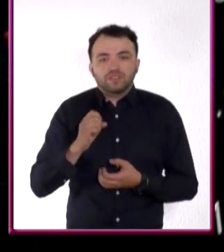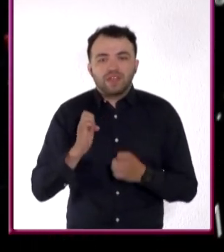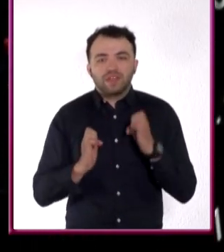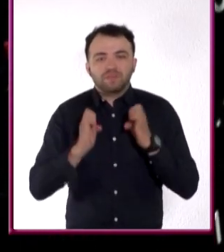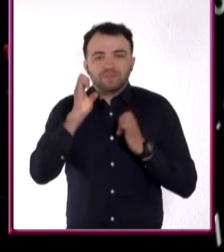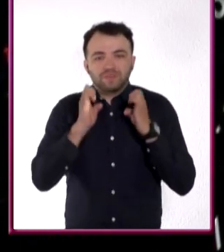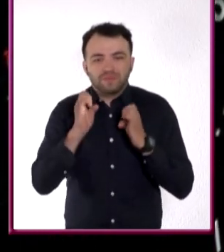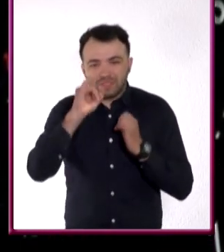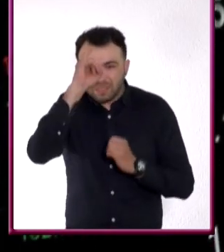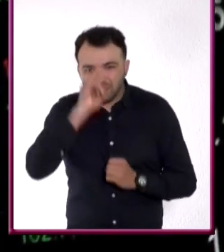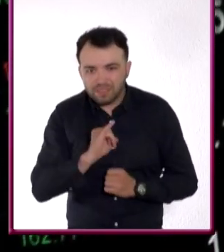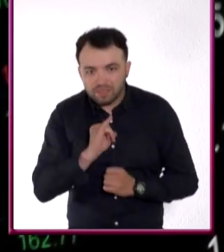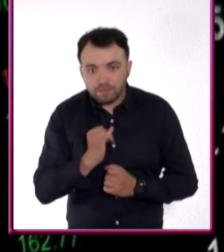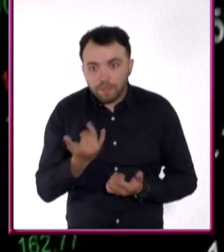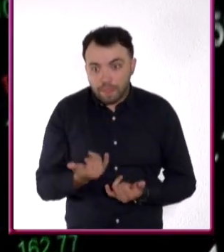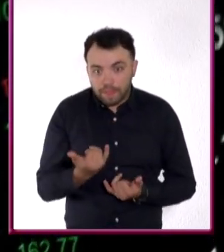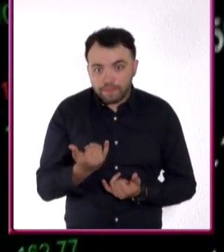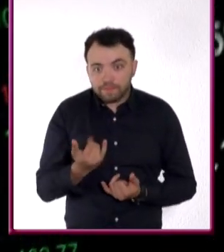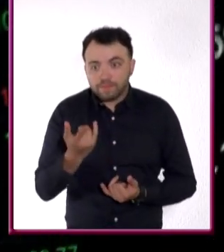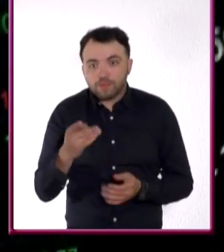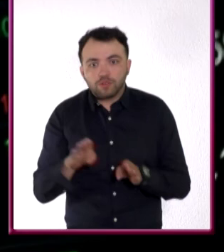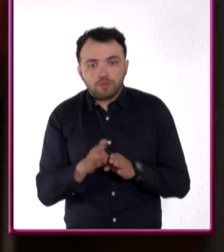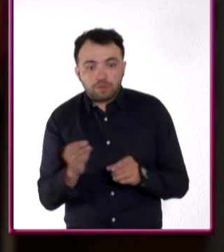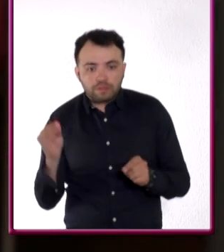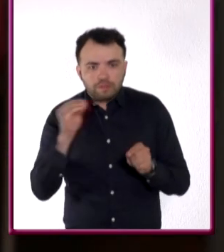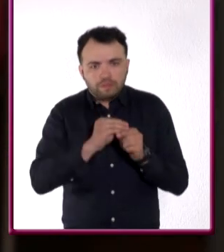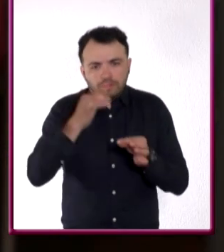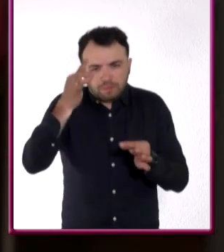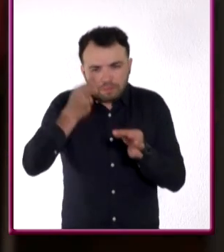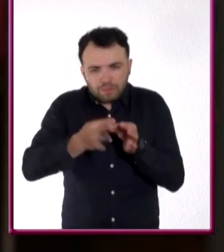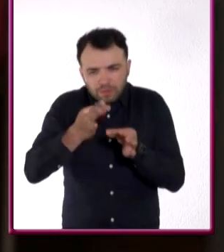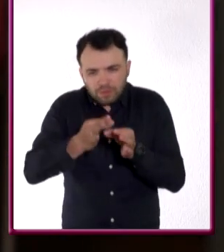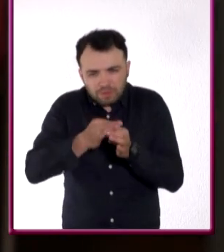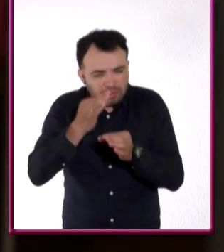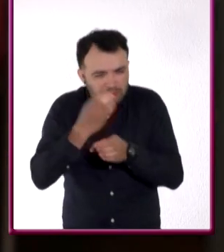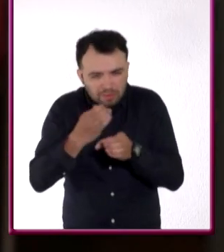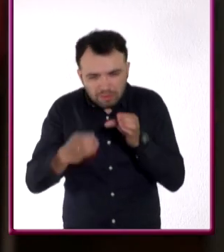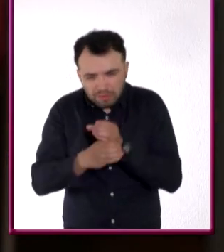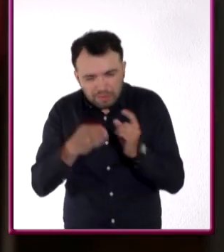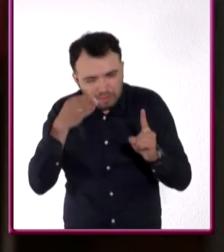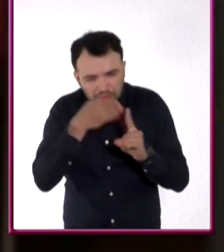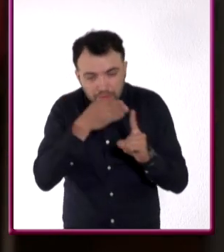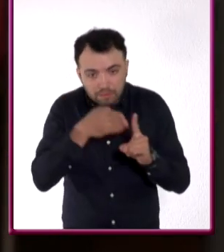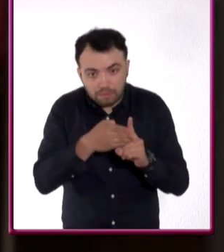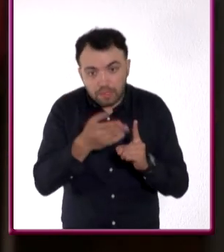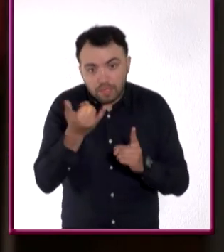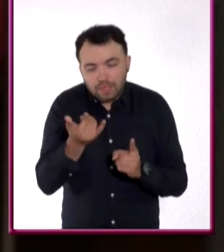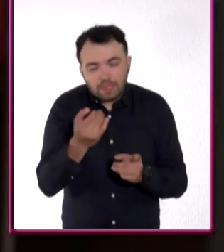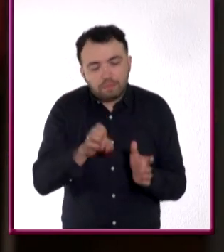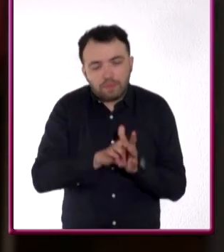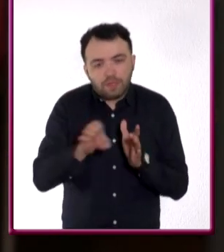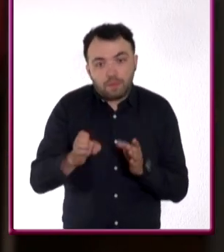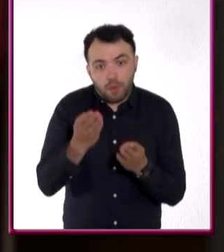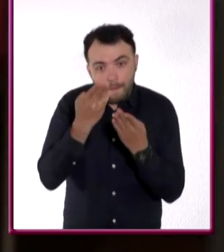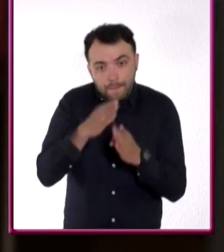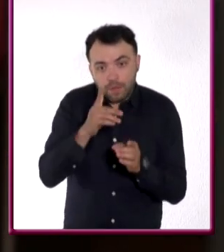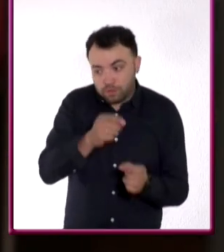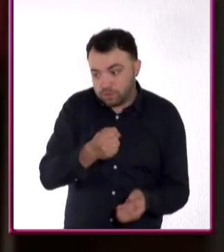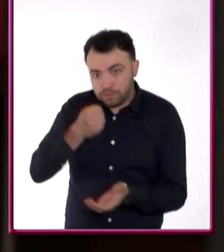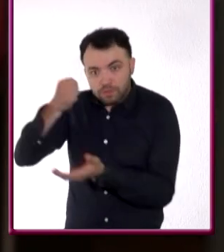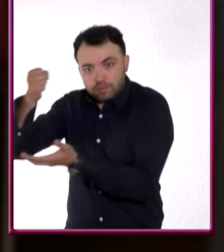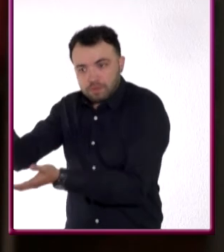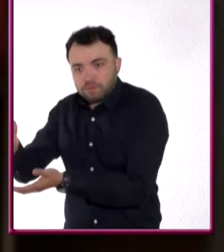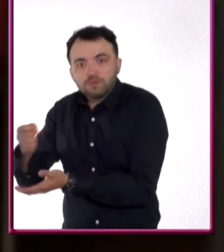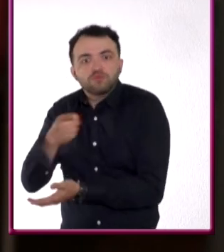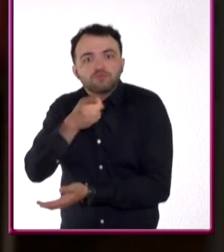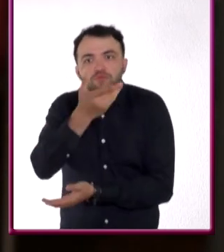accionistas y se asumen responsabilidades muy precisas. En cambio, en la banca, cuando tú metes tu dinero a una cuenta de banco, tú no